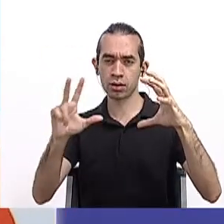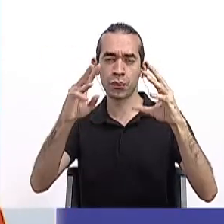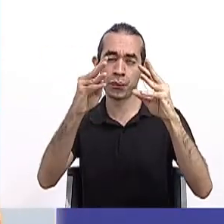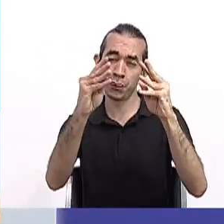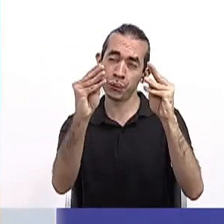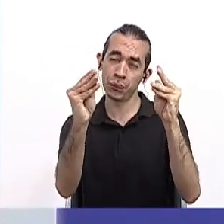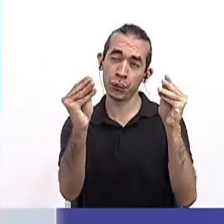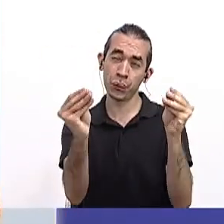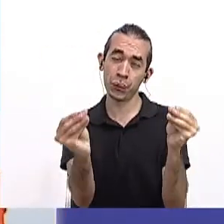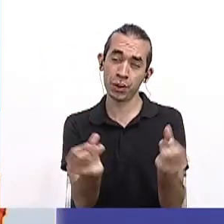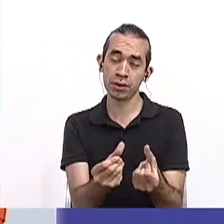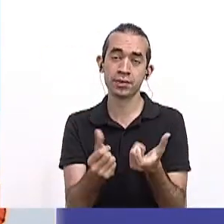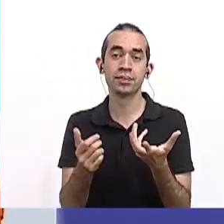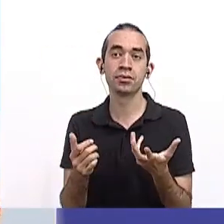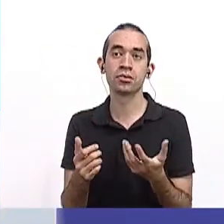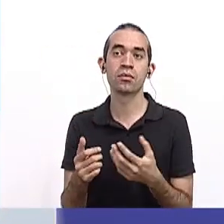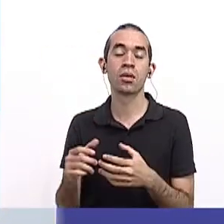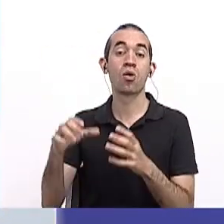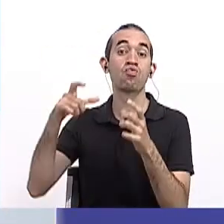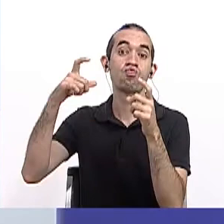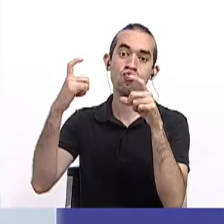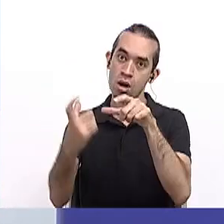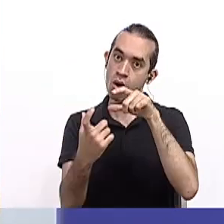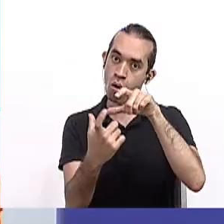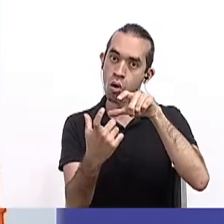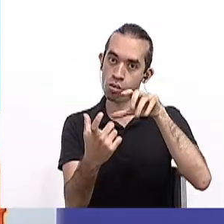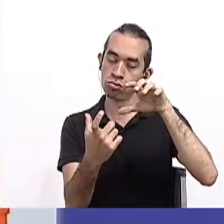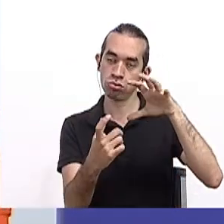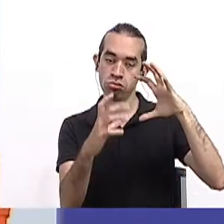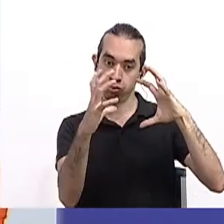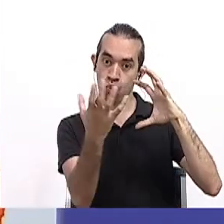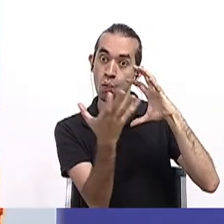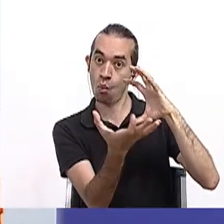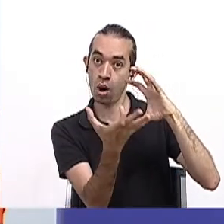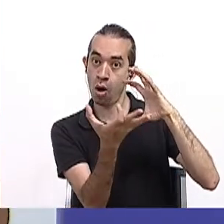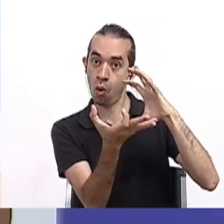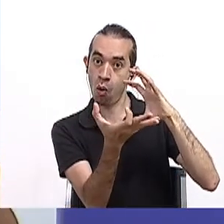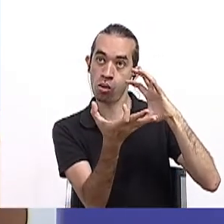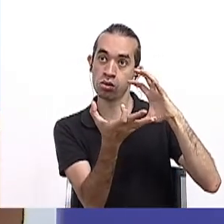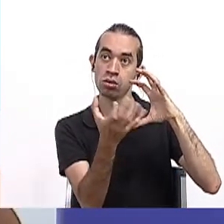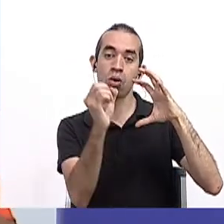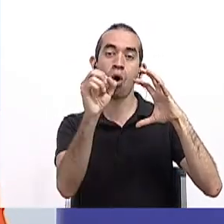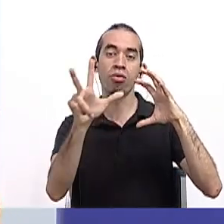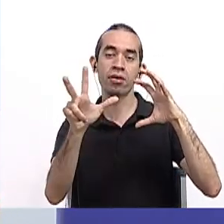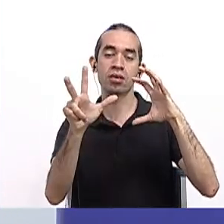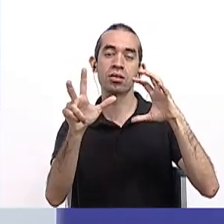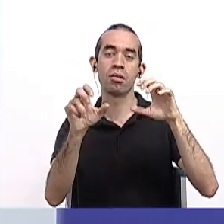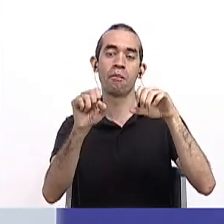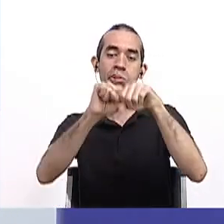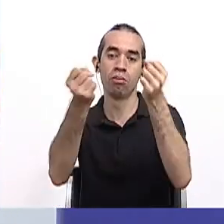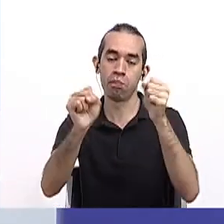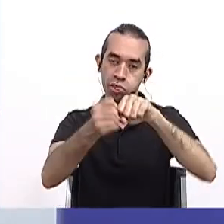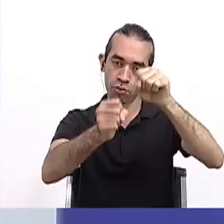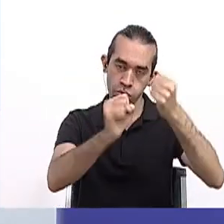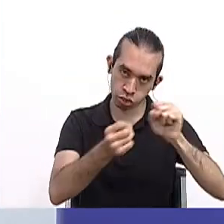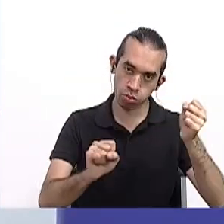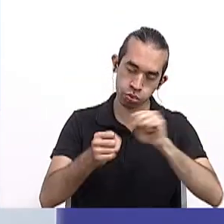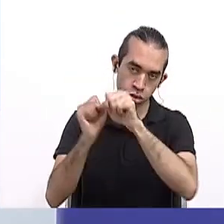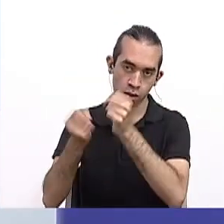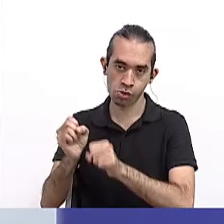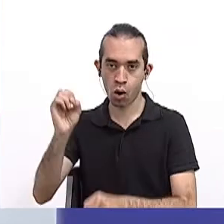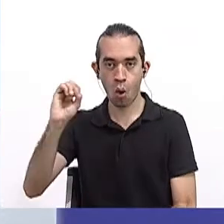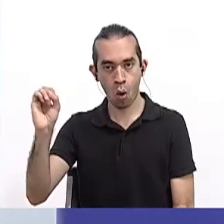la capa de ozono tiene un hueco más grande, lo que hace que el ozono se vaya a descomponer nuevamente en átomos